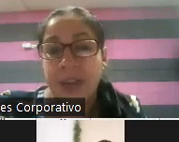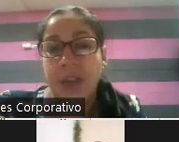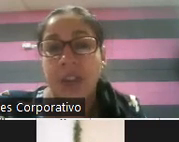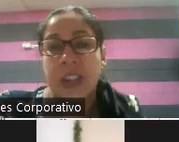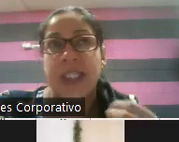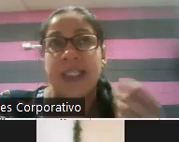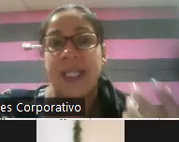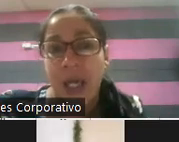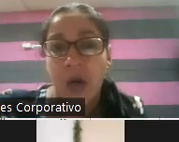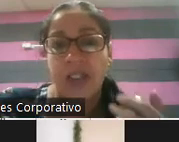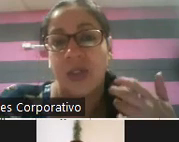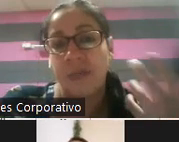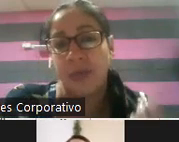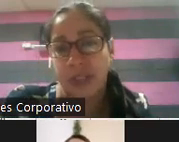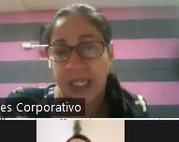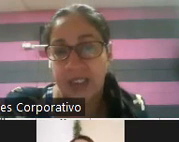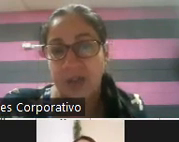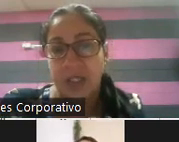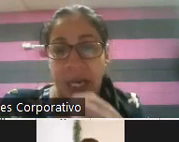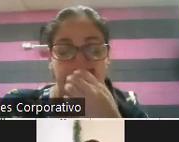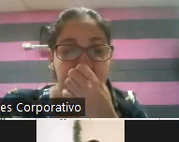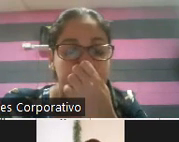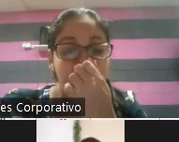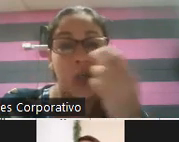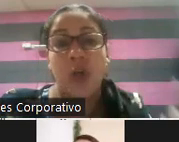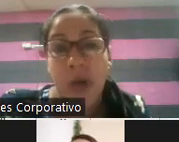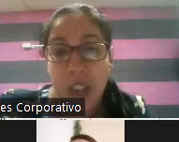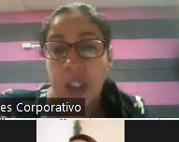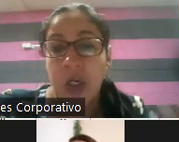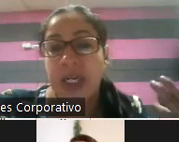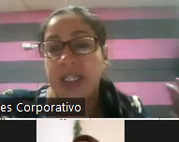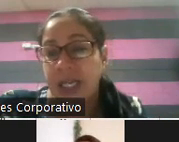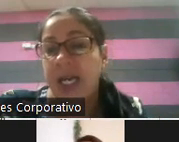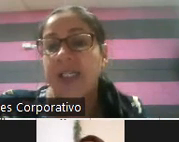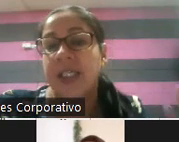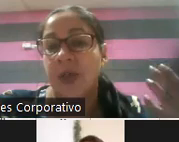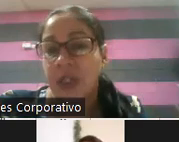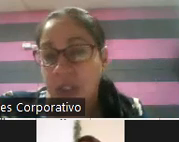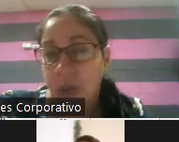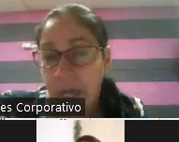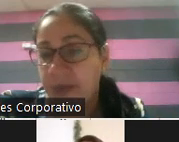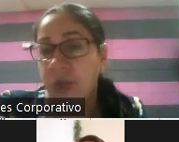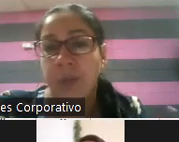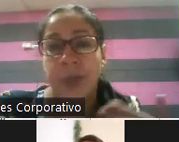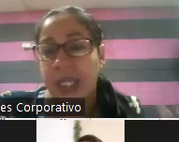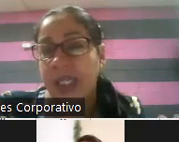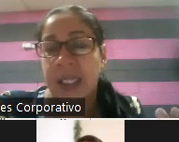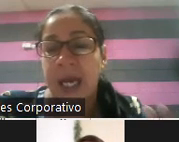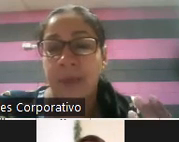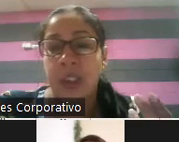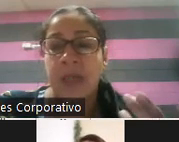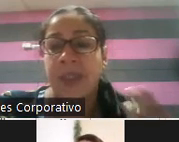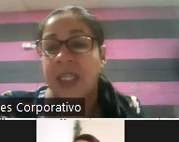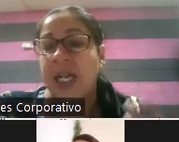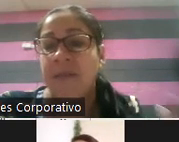elementos deseo que son importantes o sea los robots los rastrean en los sitios web no pueden